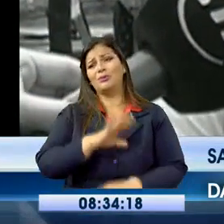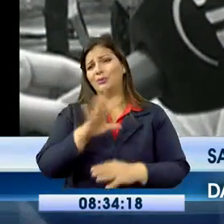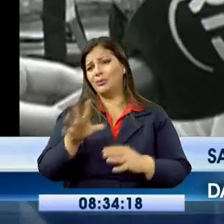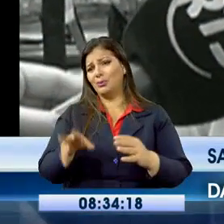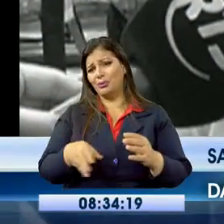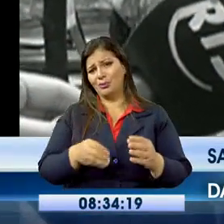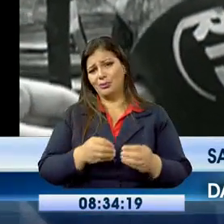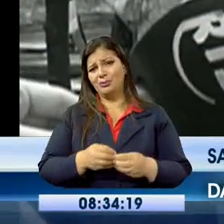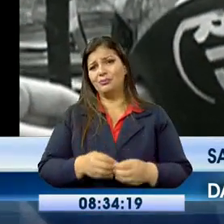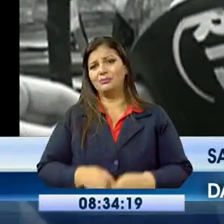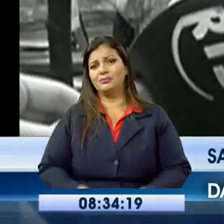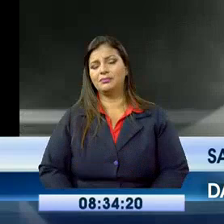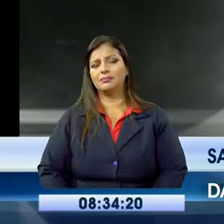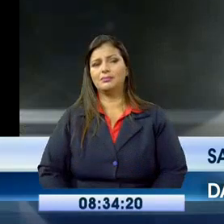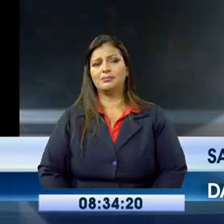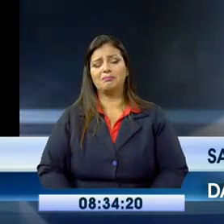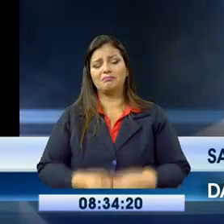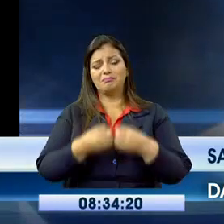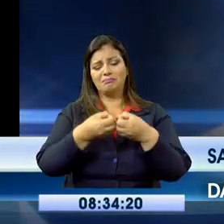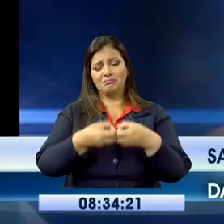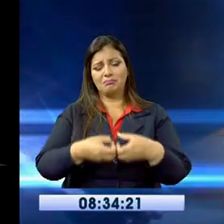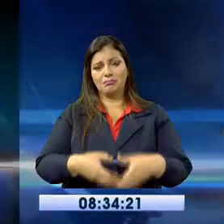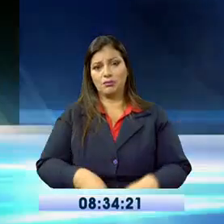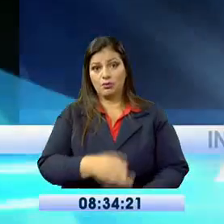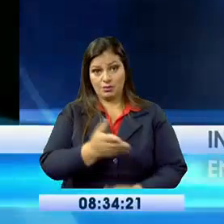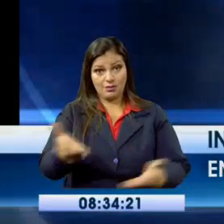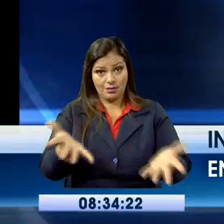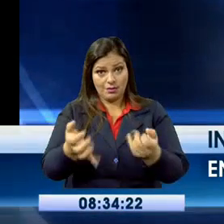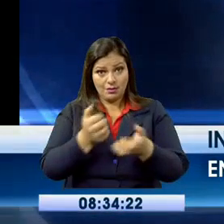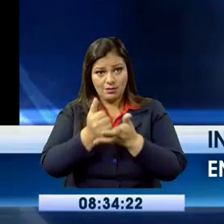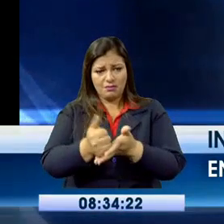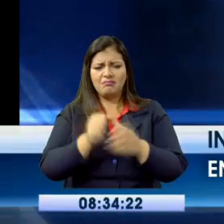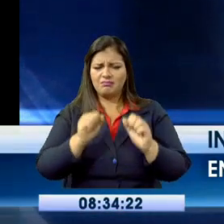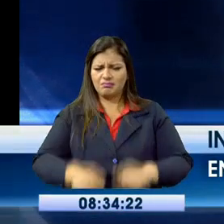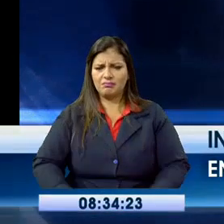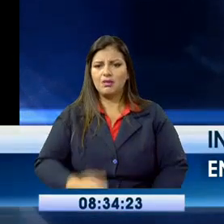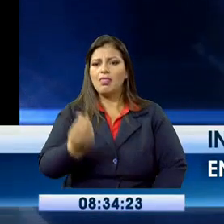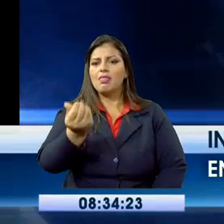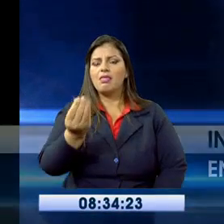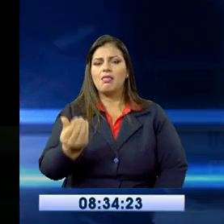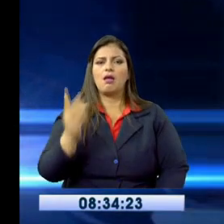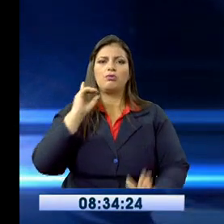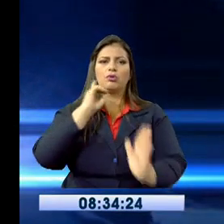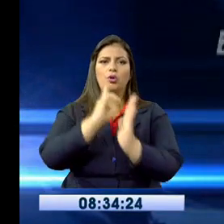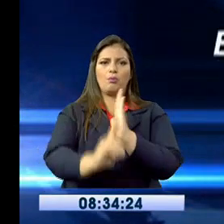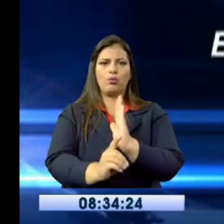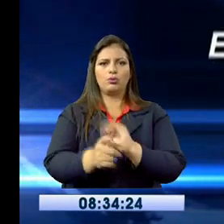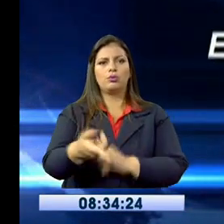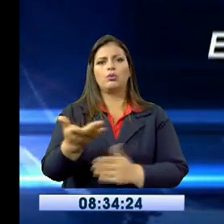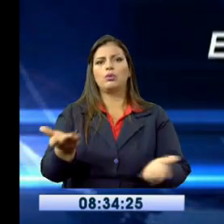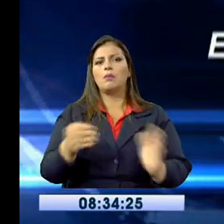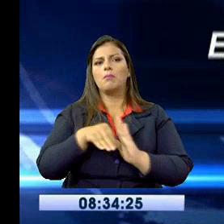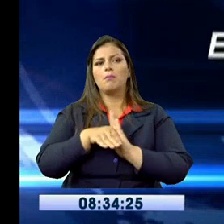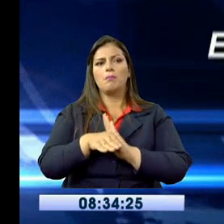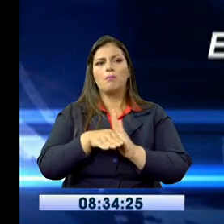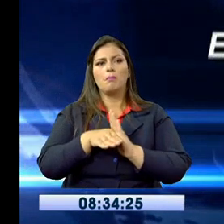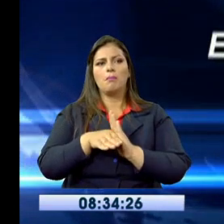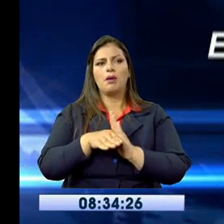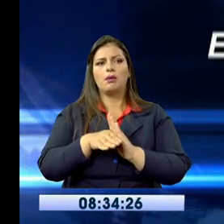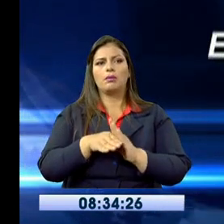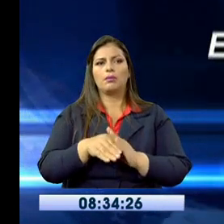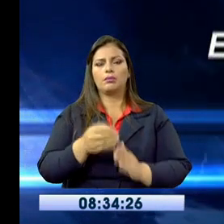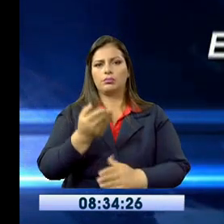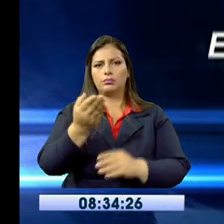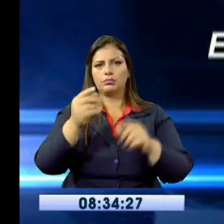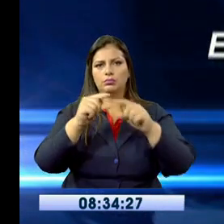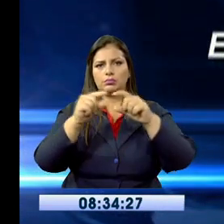todo se perdió aquí. Si usted desea colaborar, puede depositar su contribución voluntaria a la cuenta de ahorros de la Cooperativa Nacional